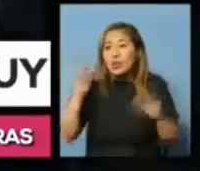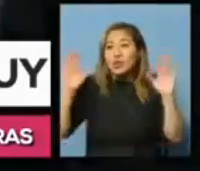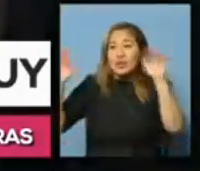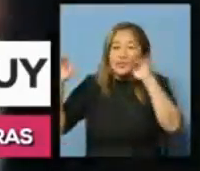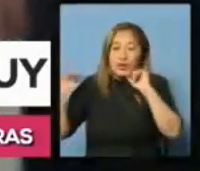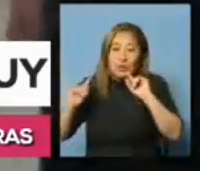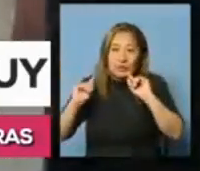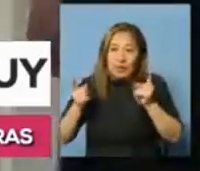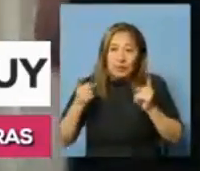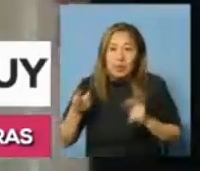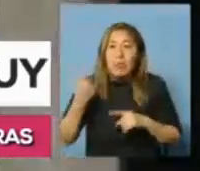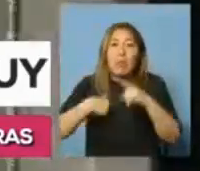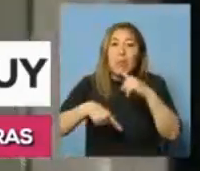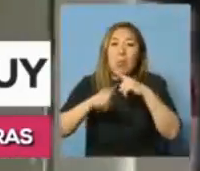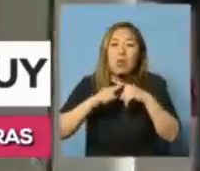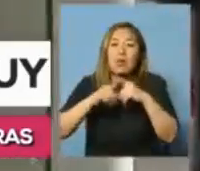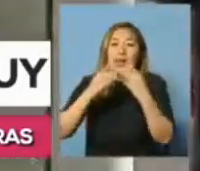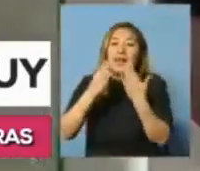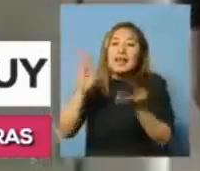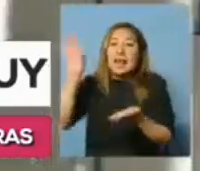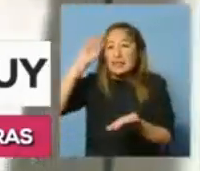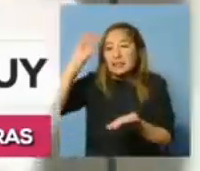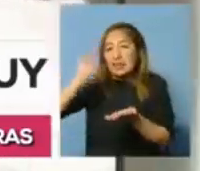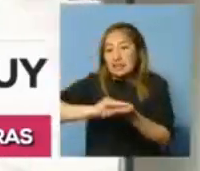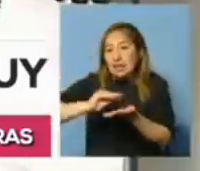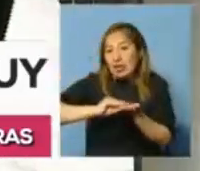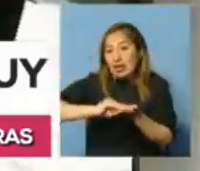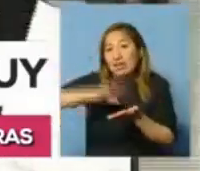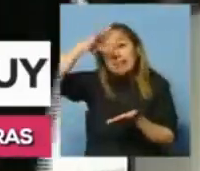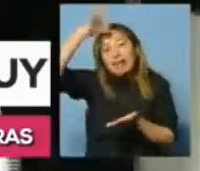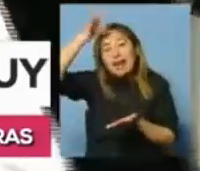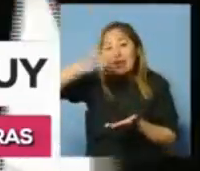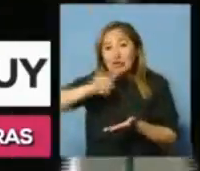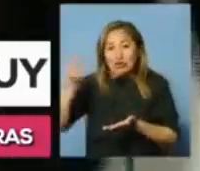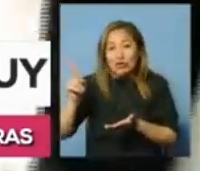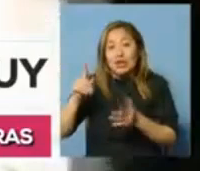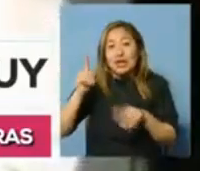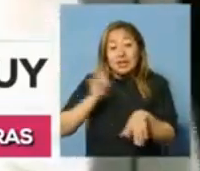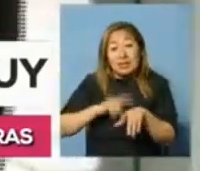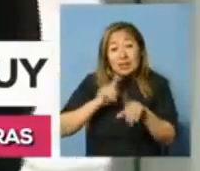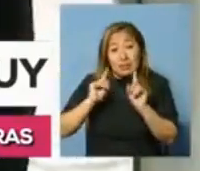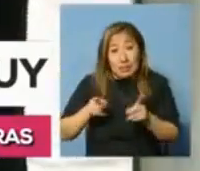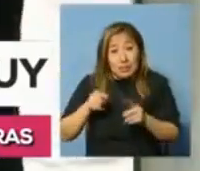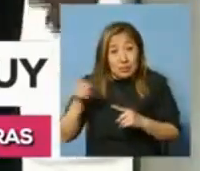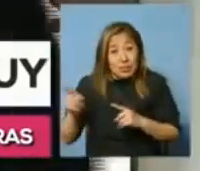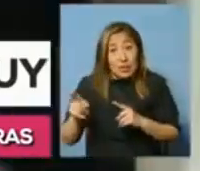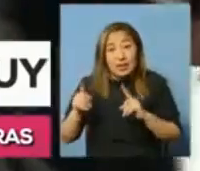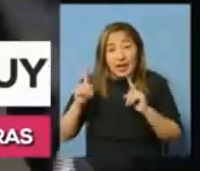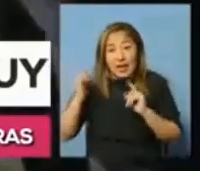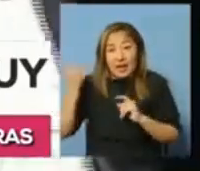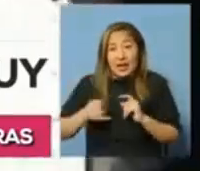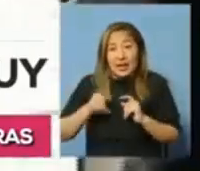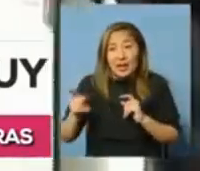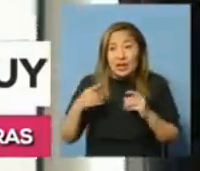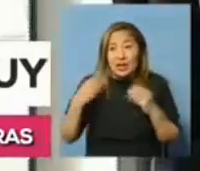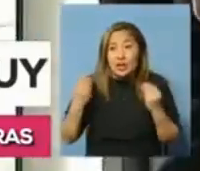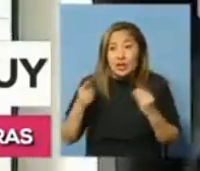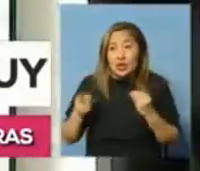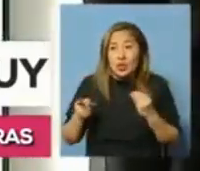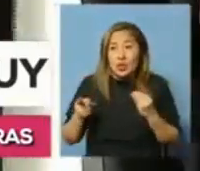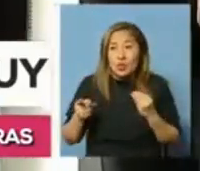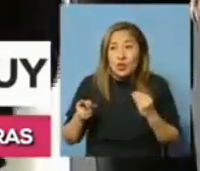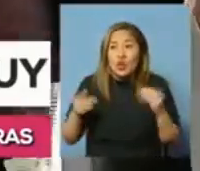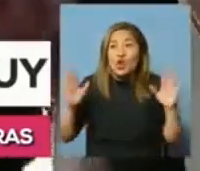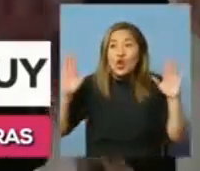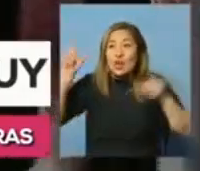Siendo saludada también por la administradora del Teatro Mitre. En estos momentos, entonces, vemos cómo está